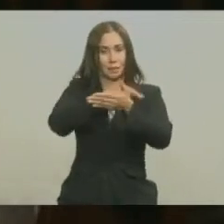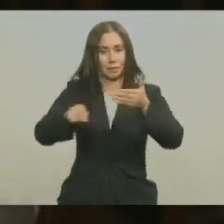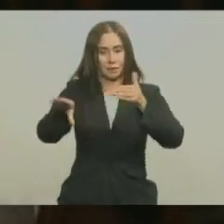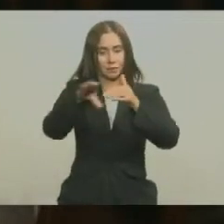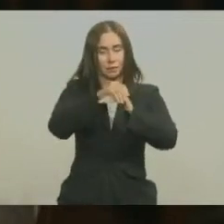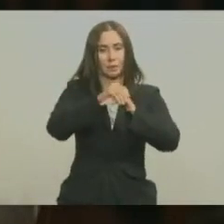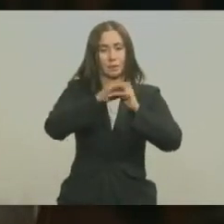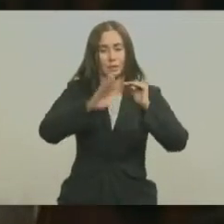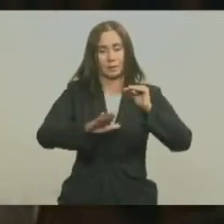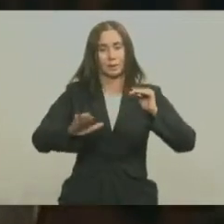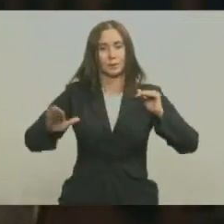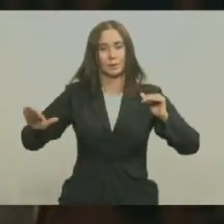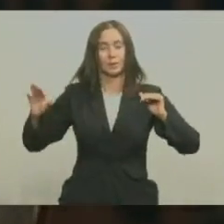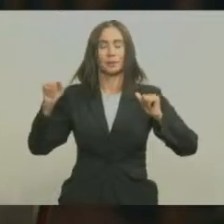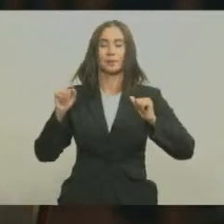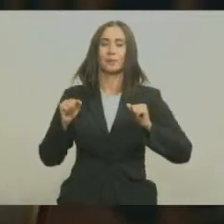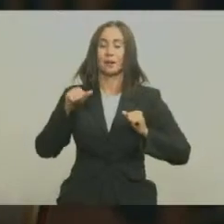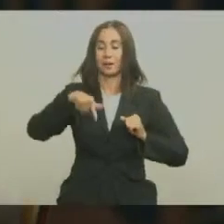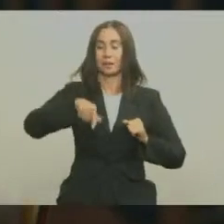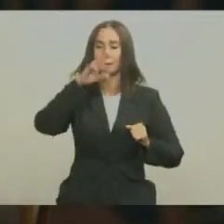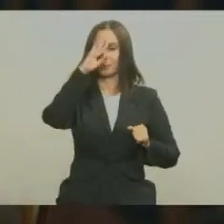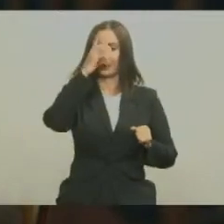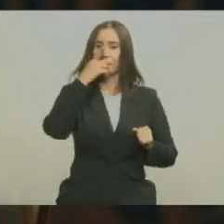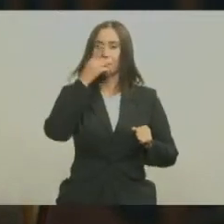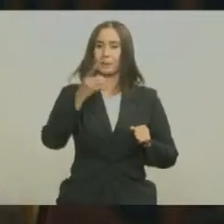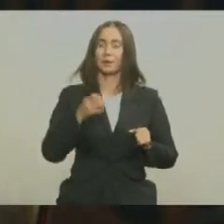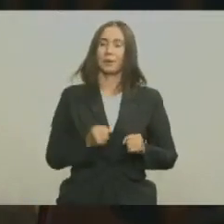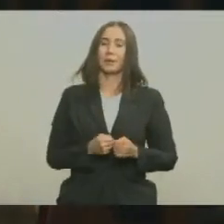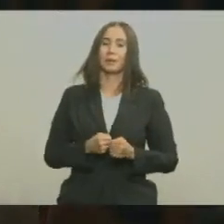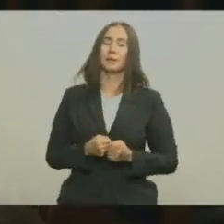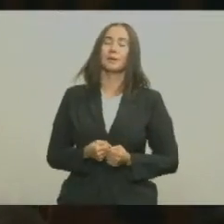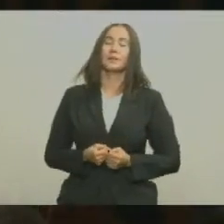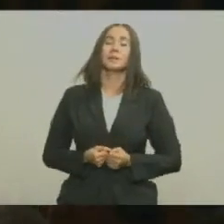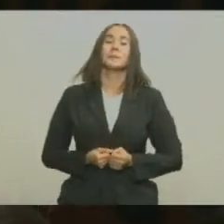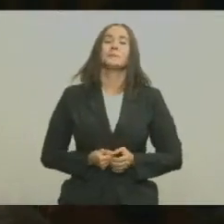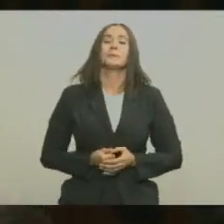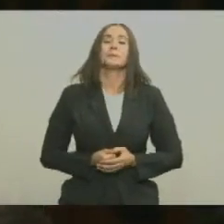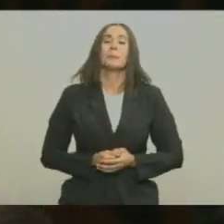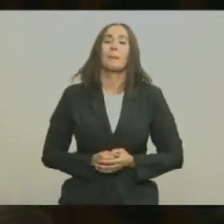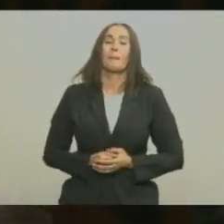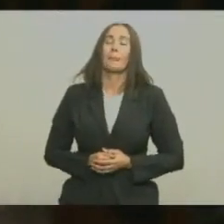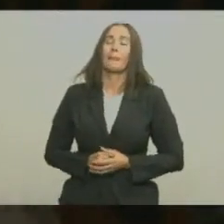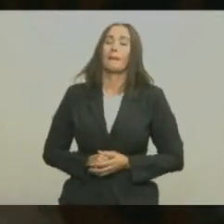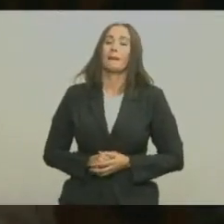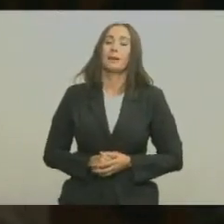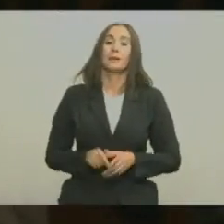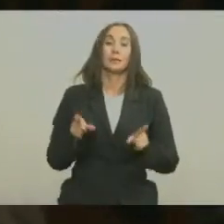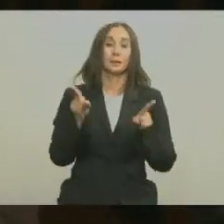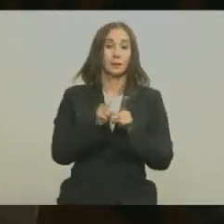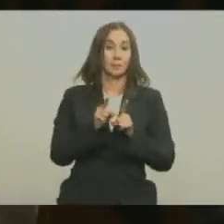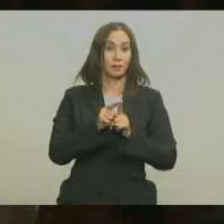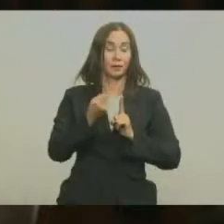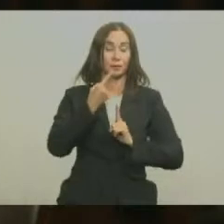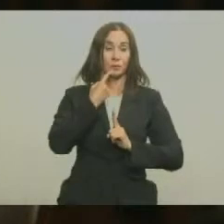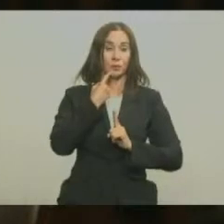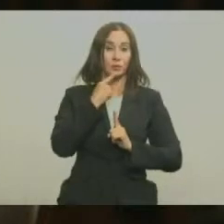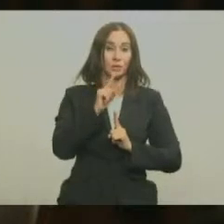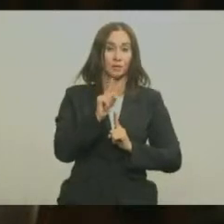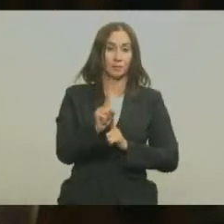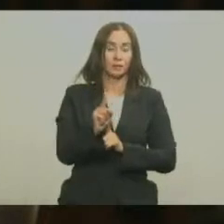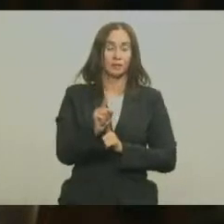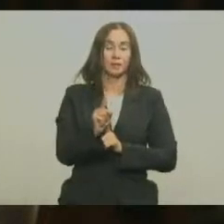del matrimonio infantil en la República Dominicana. En consecuencia, queremos exhortarlo a